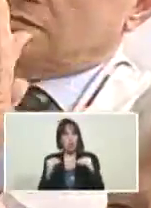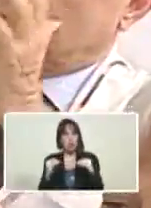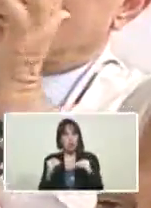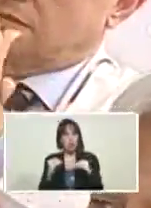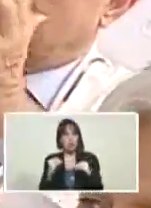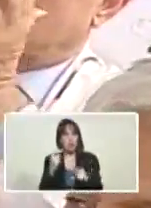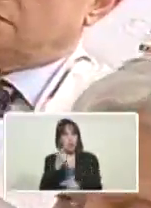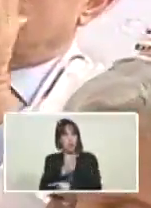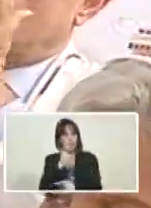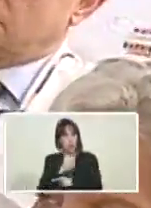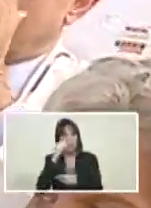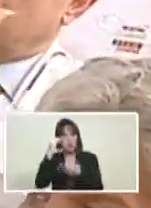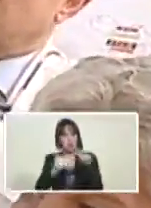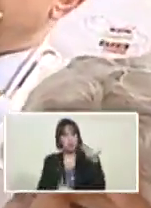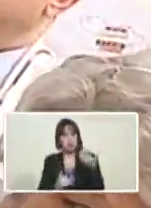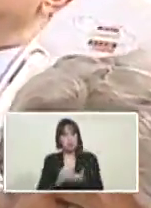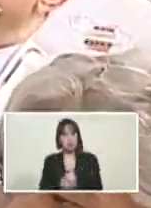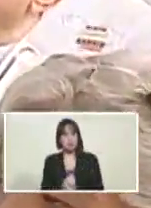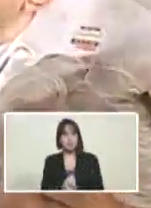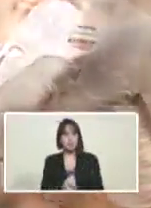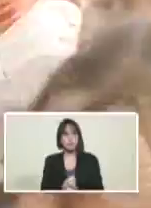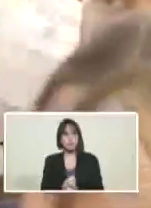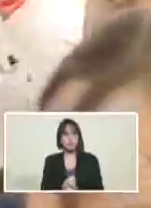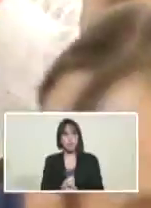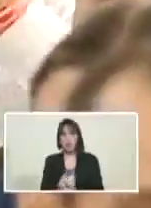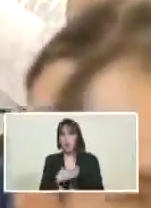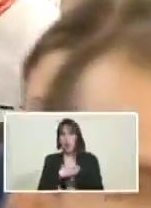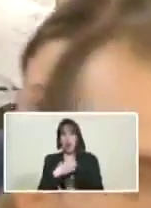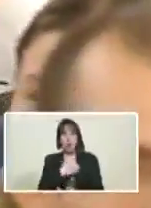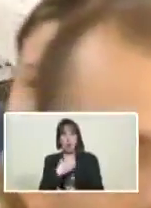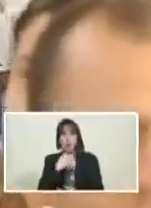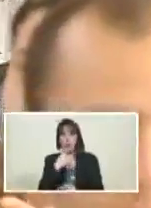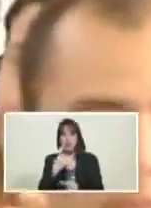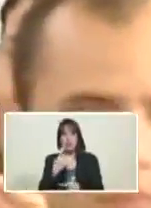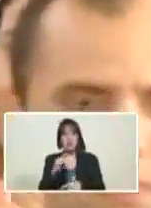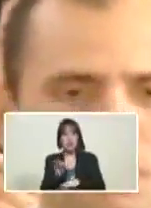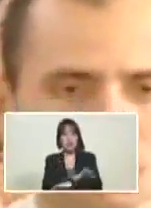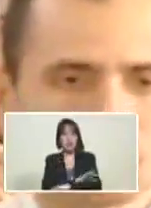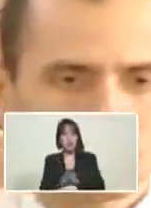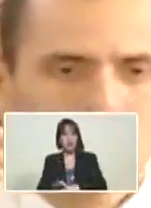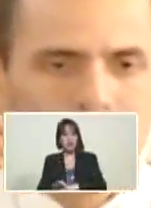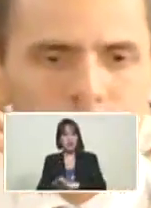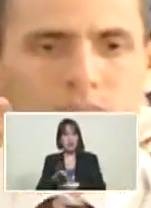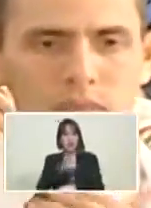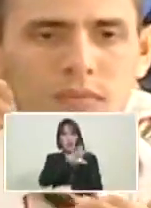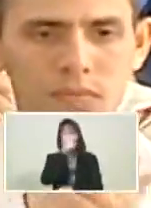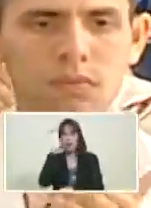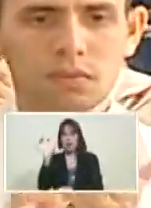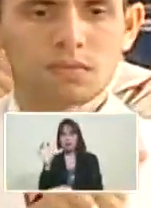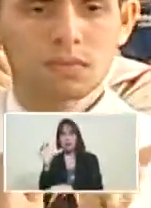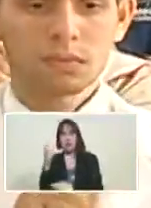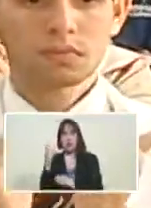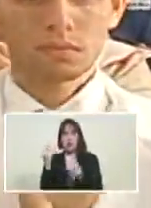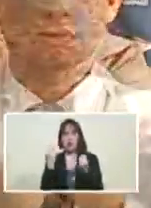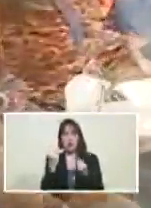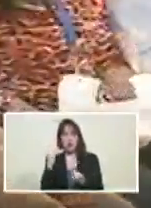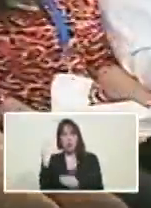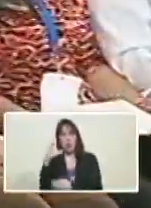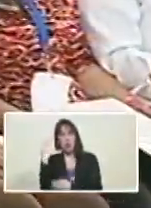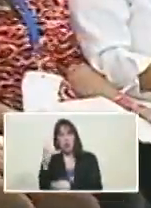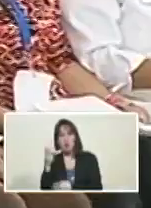debe ser. No así pueden decir países limítrofes como Colombia y Brasil, que tienen